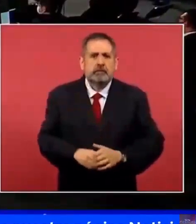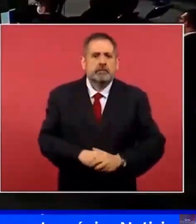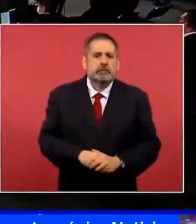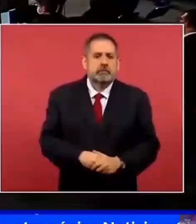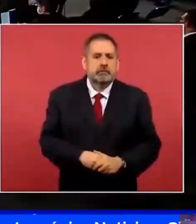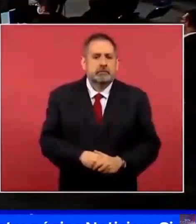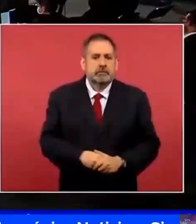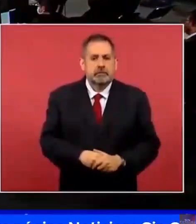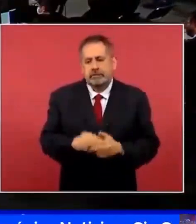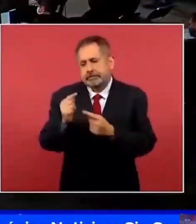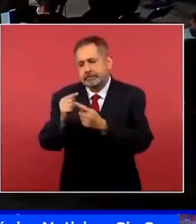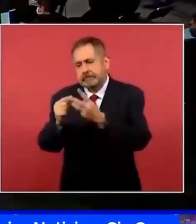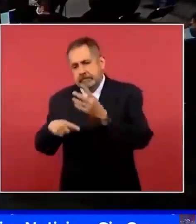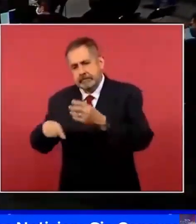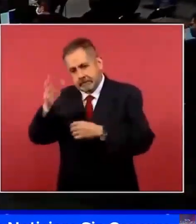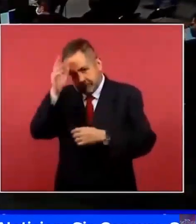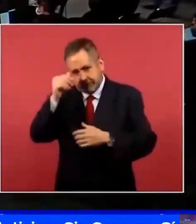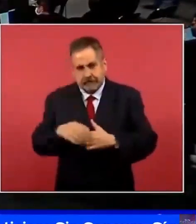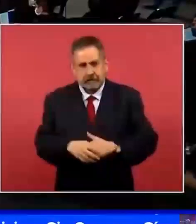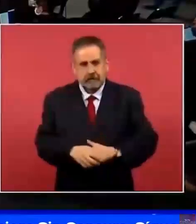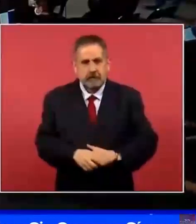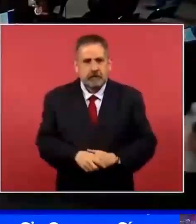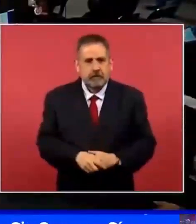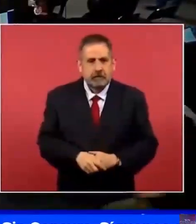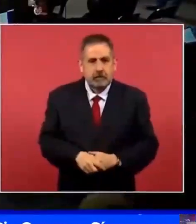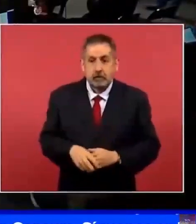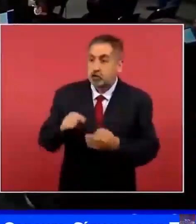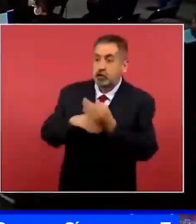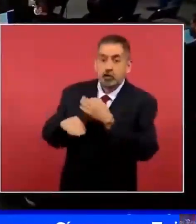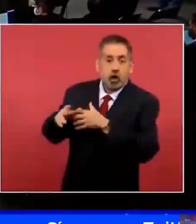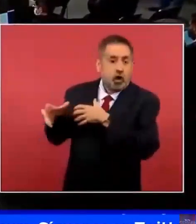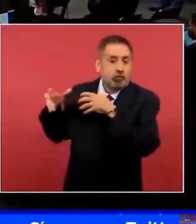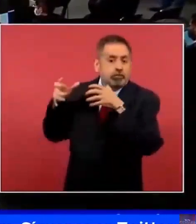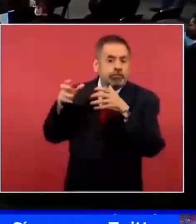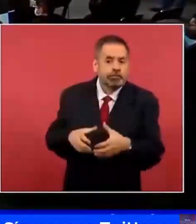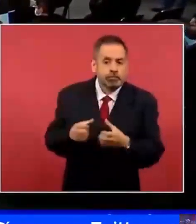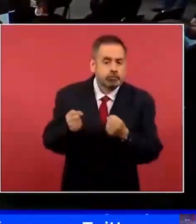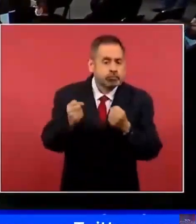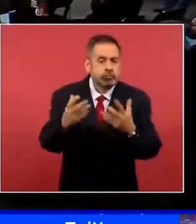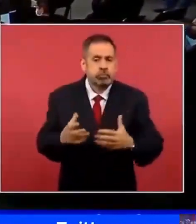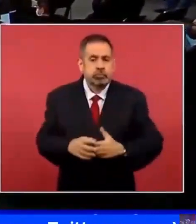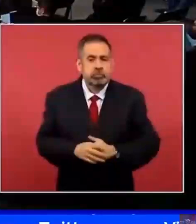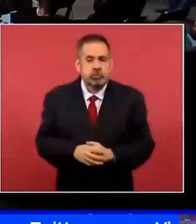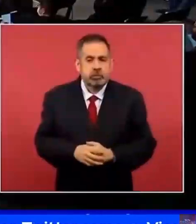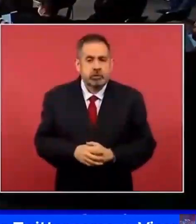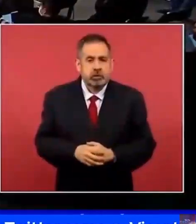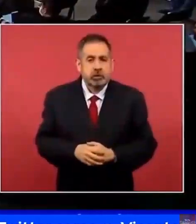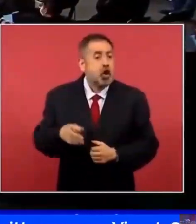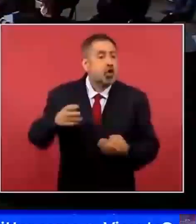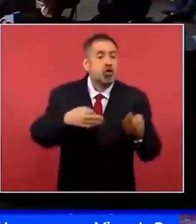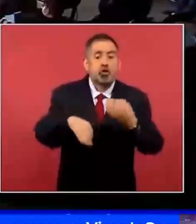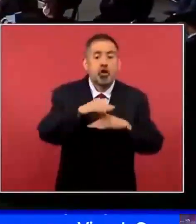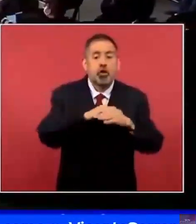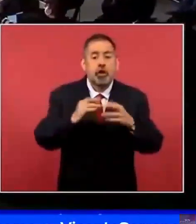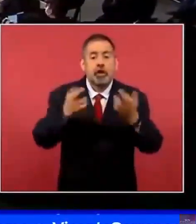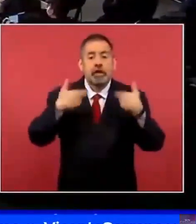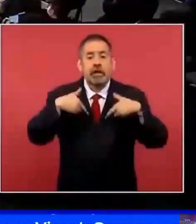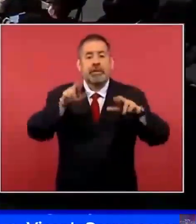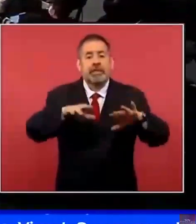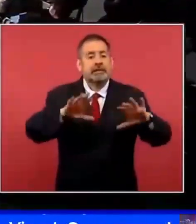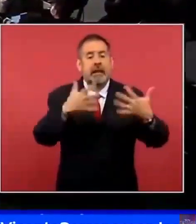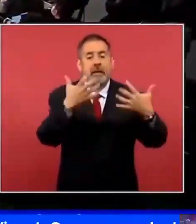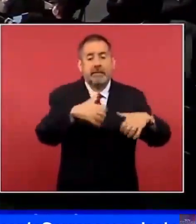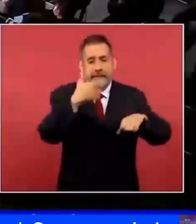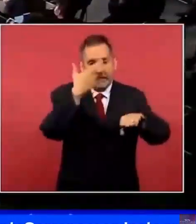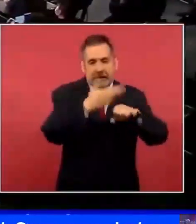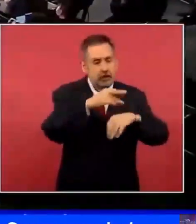Varios arreglos. ¿Cómo? Y se quisieron venir todos, porque son varios. Todos son representantes de la comisión.